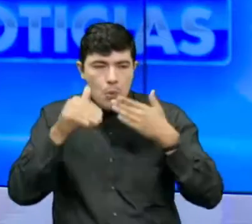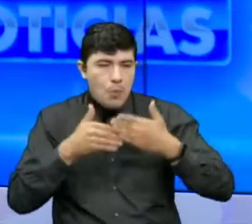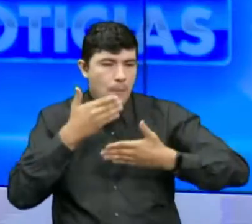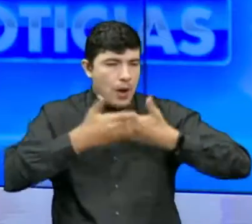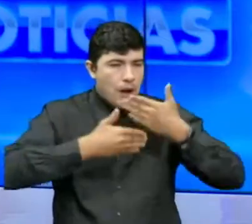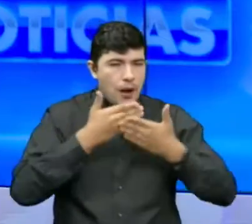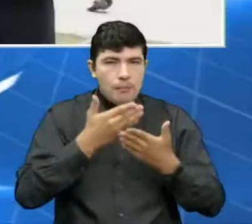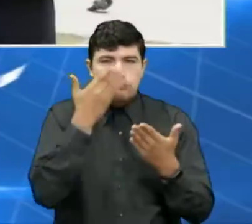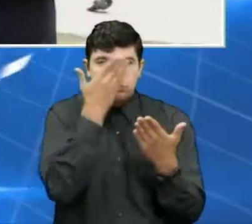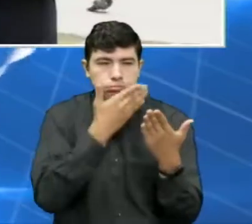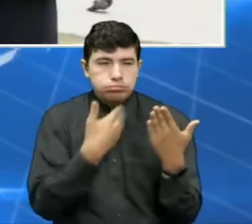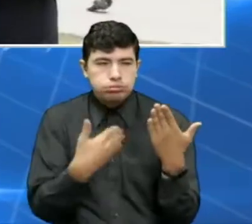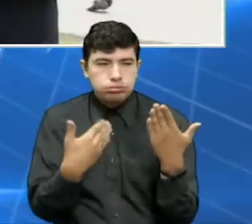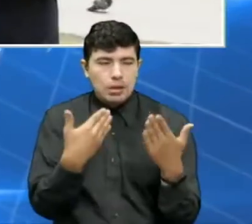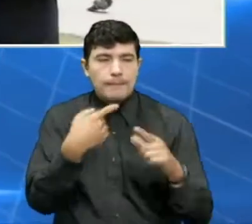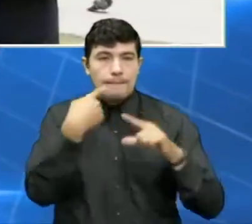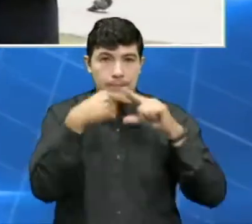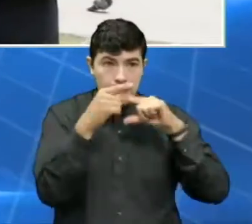tardes